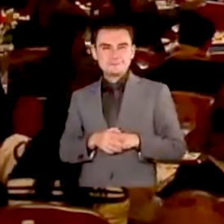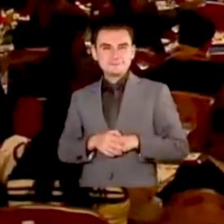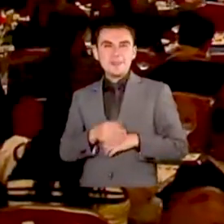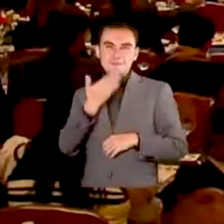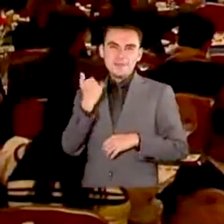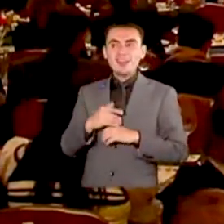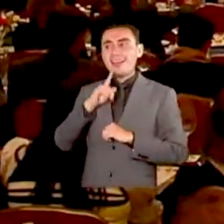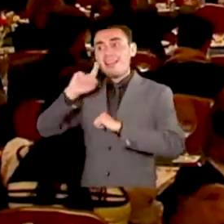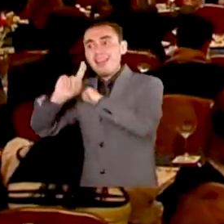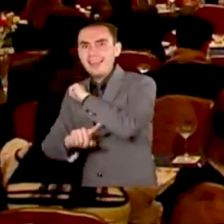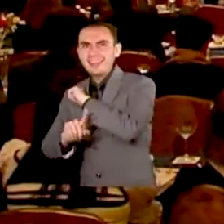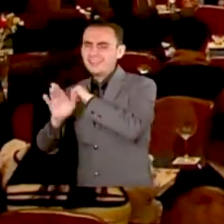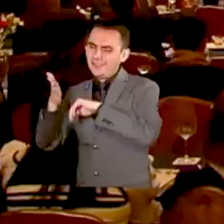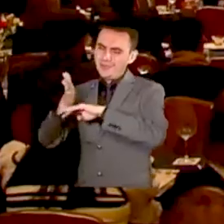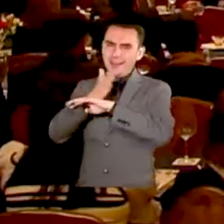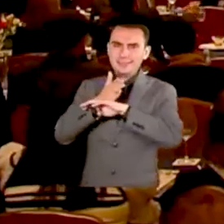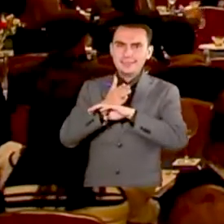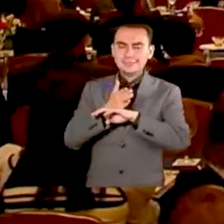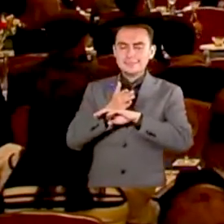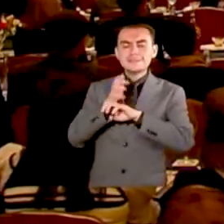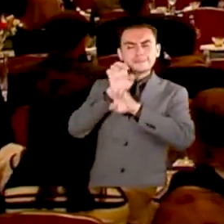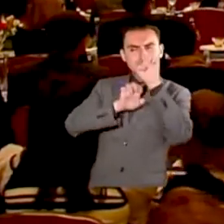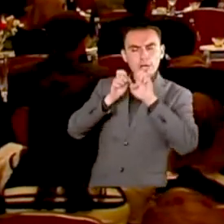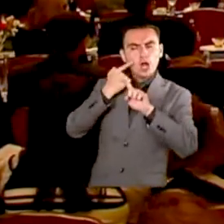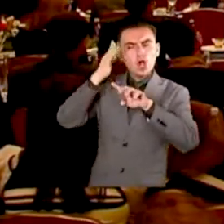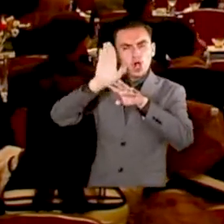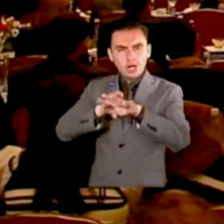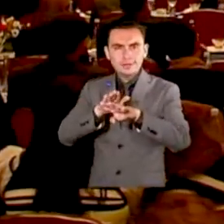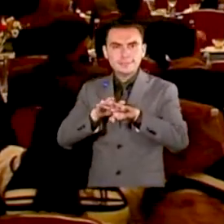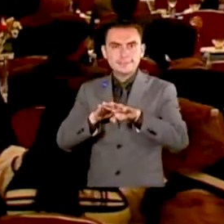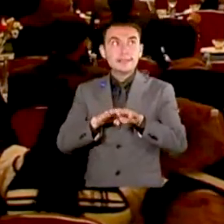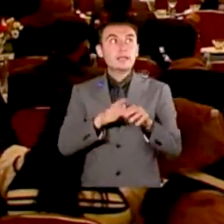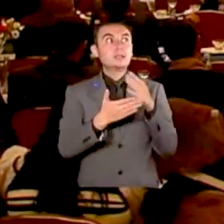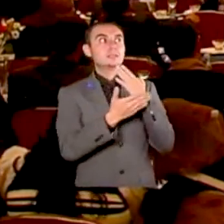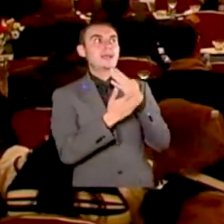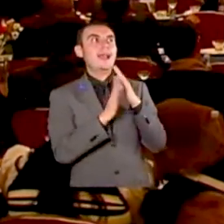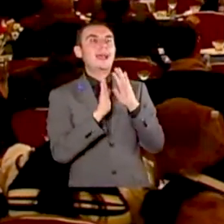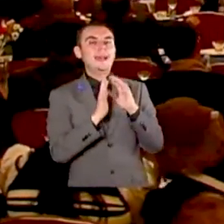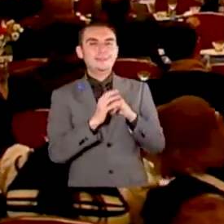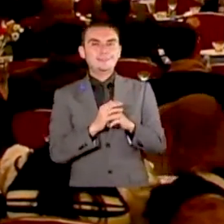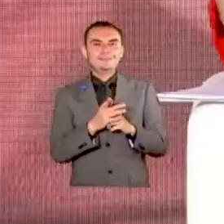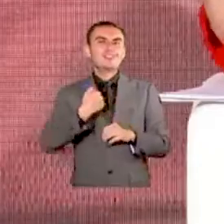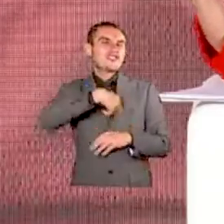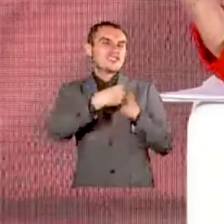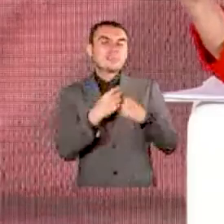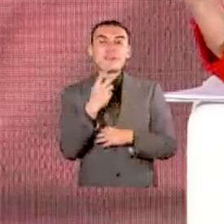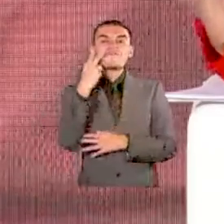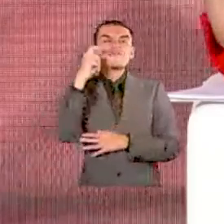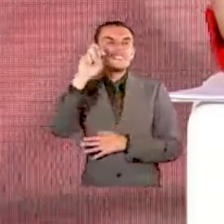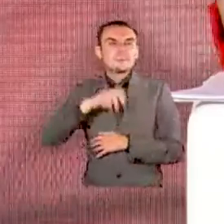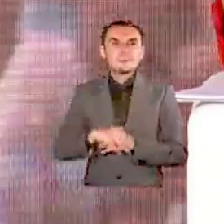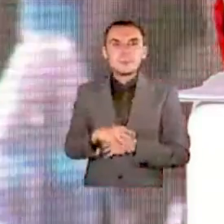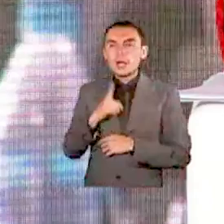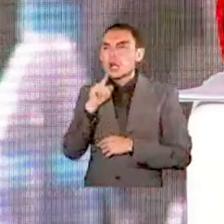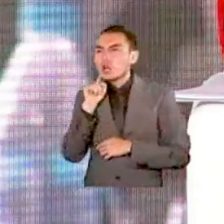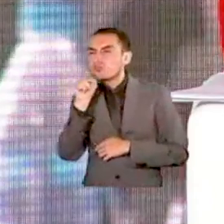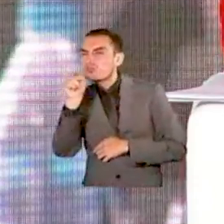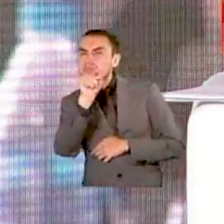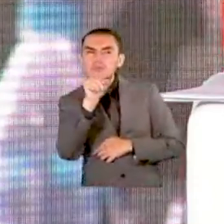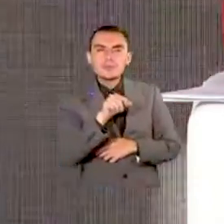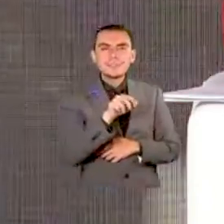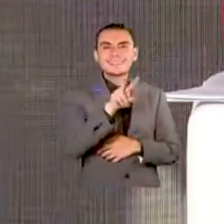de lamentar. Nosotros fiscalizamos así, a ojo de buen agüero, alrededor de 79.3